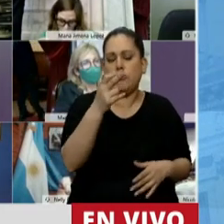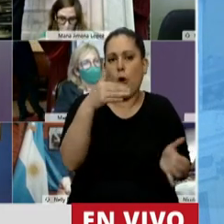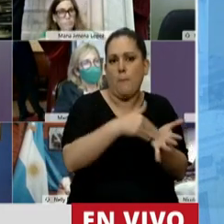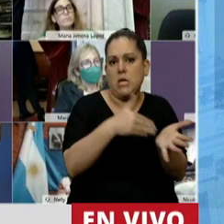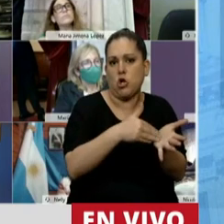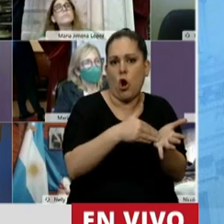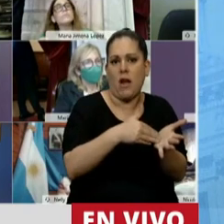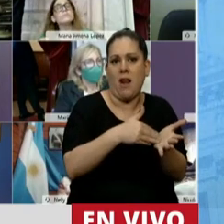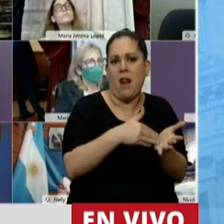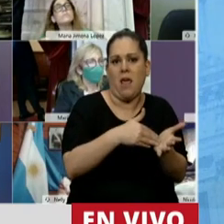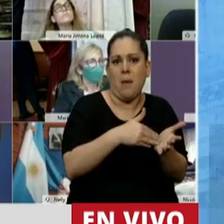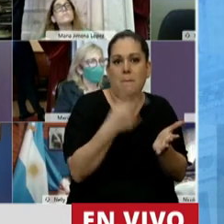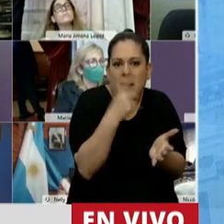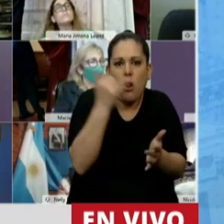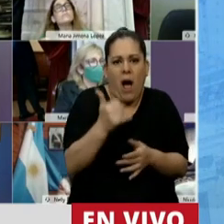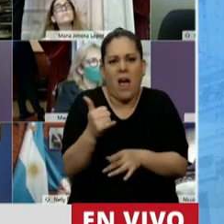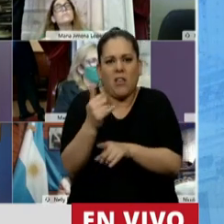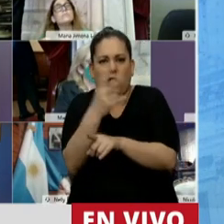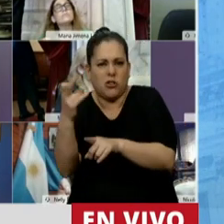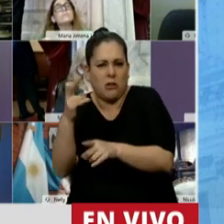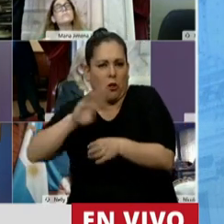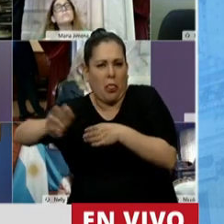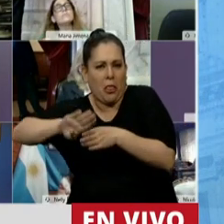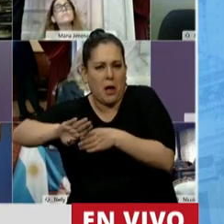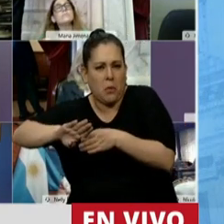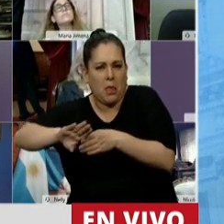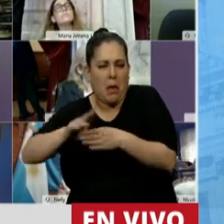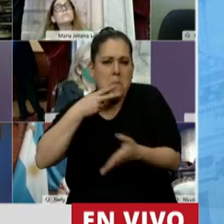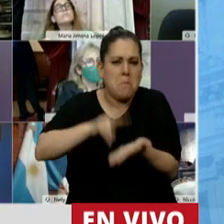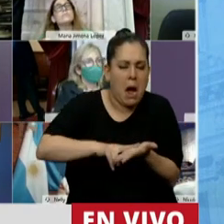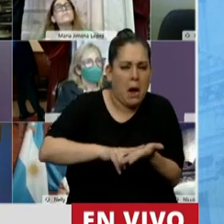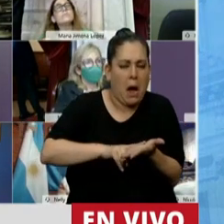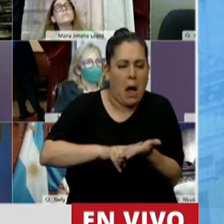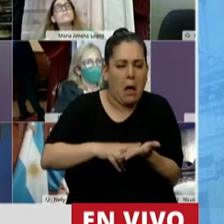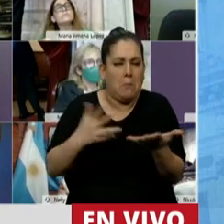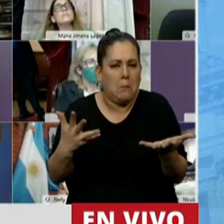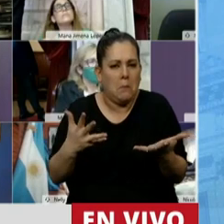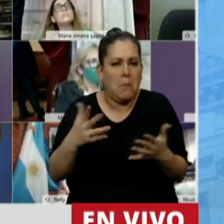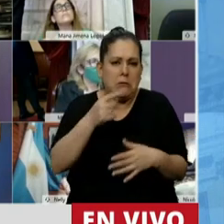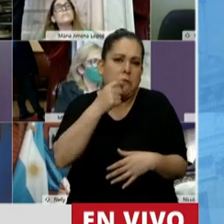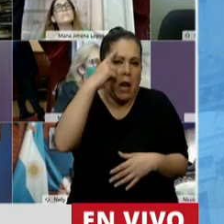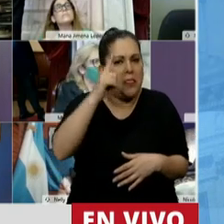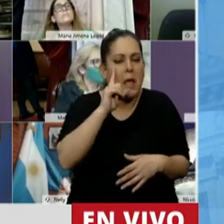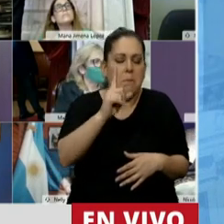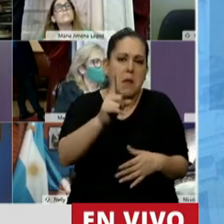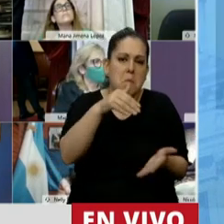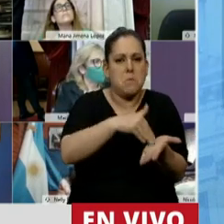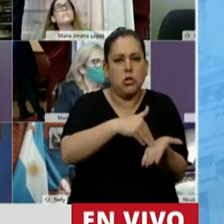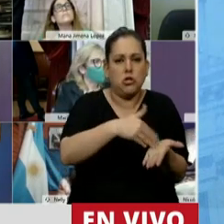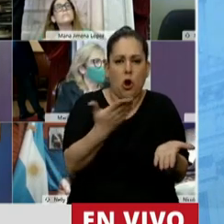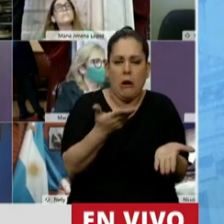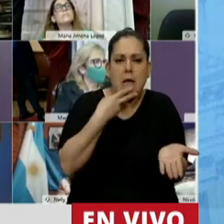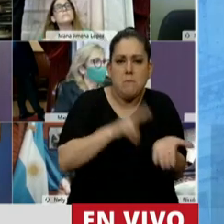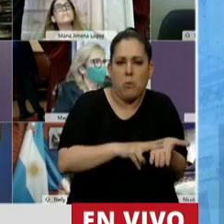pero 190 de deuda, va a pagar 4 millones de impuestos, aunque su patrimonio neto sea de 10 millones. Grava